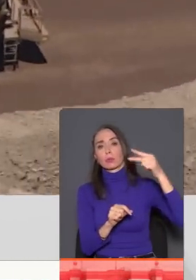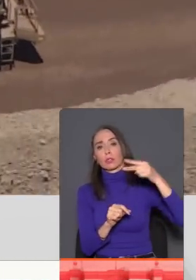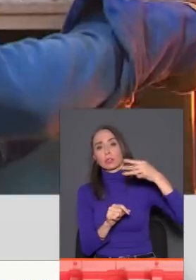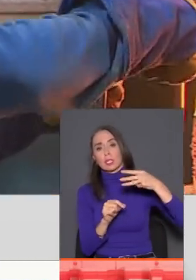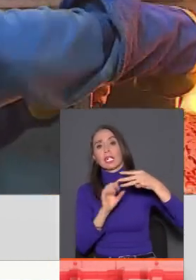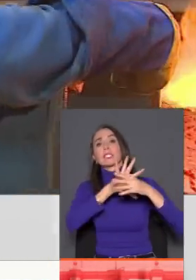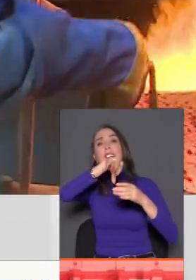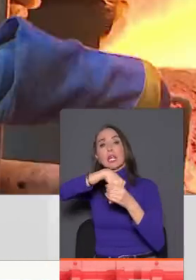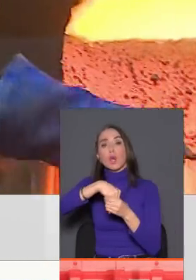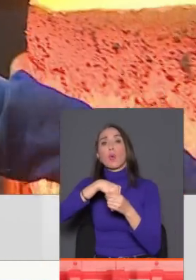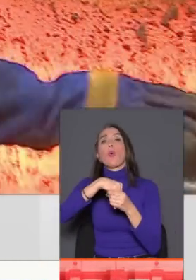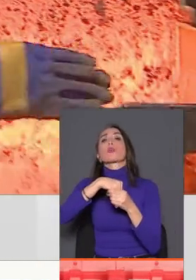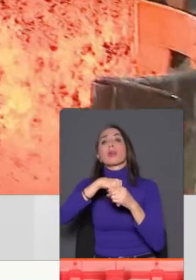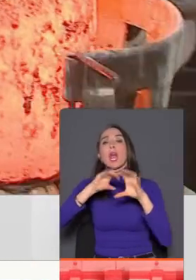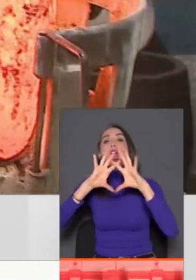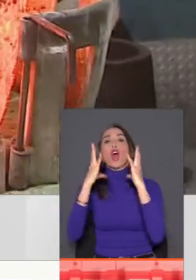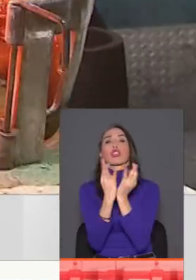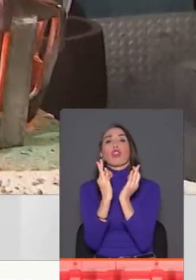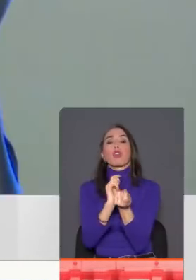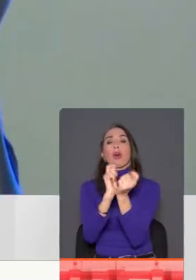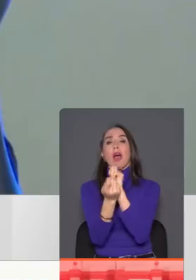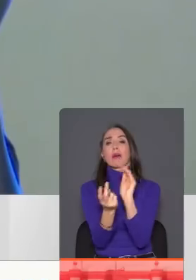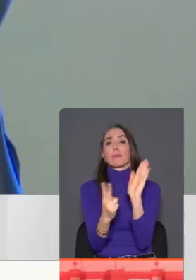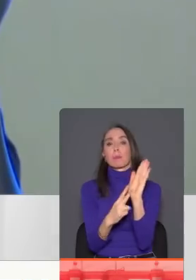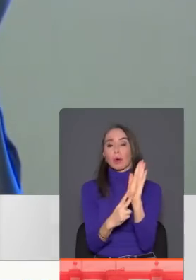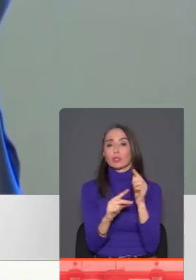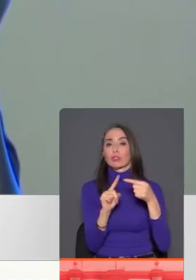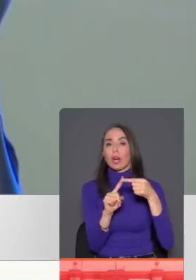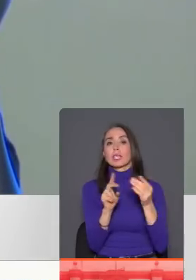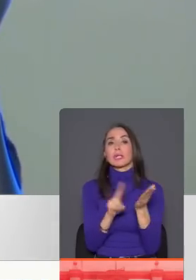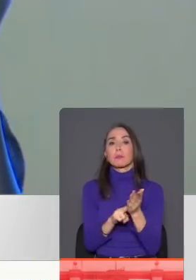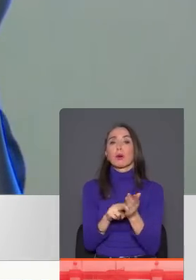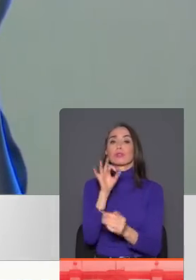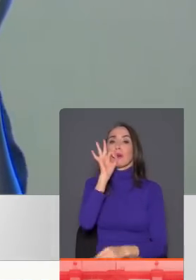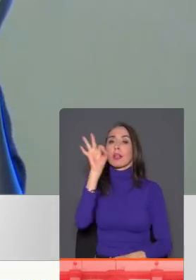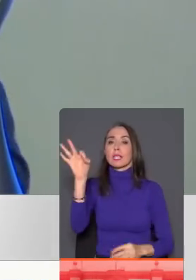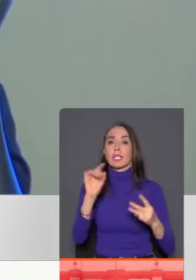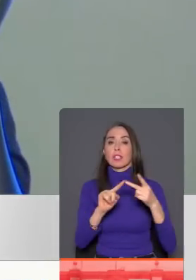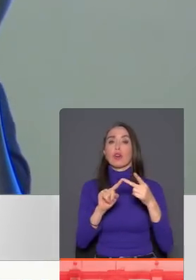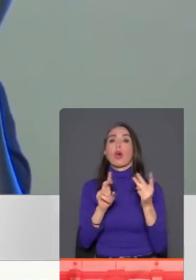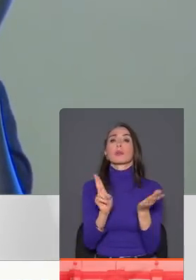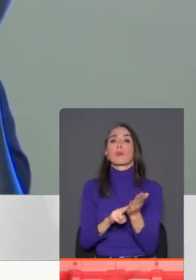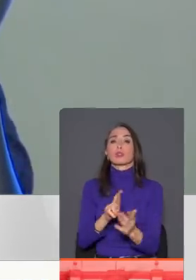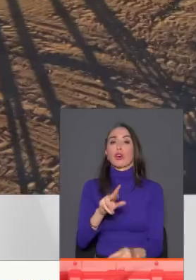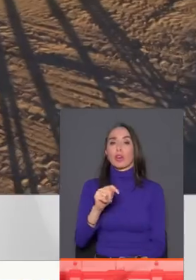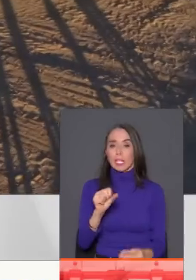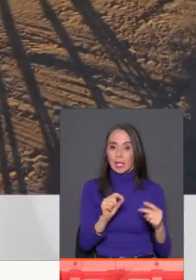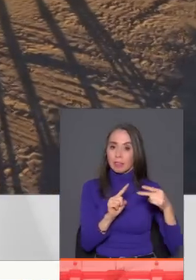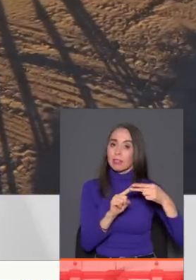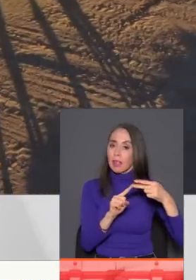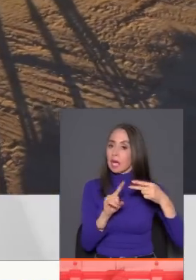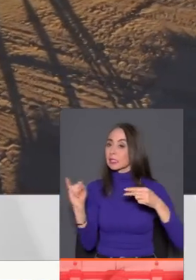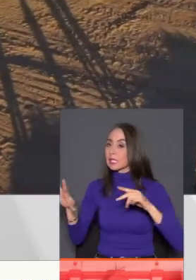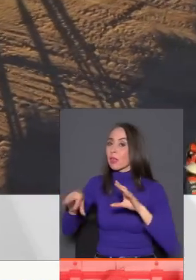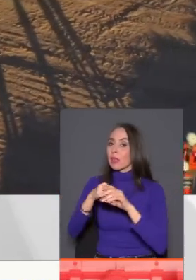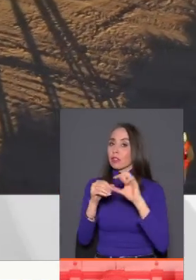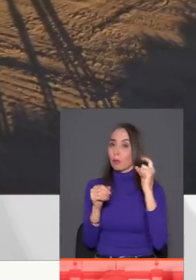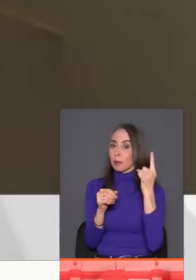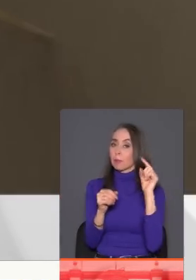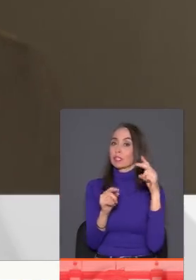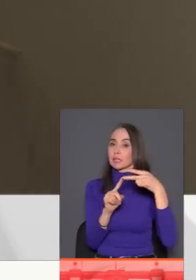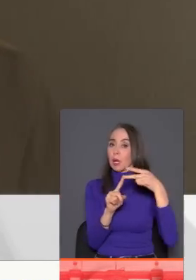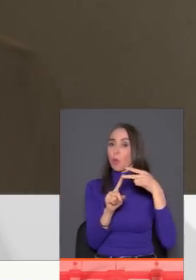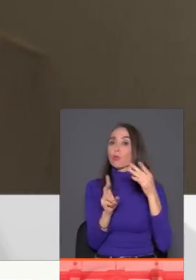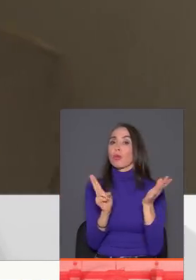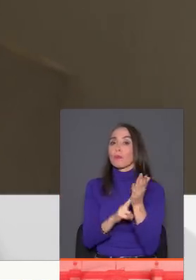uno que tiene que dice relación con los impuestos a la riqueza y también el impuesto a la renta el segundo es el del royalty